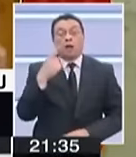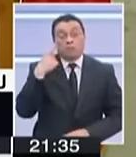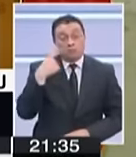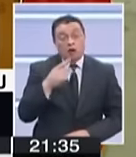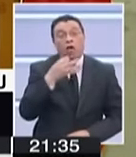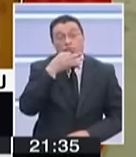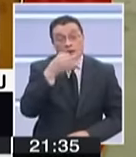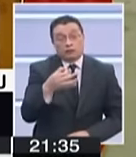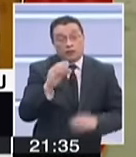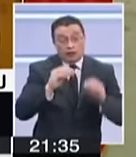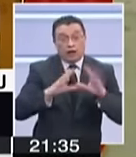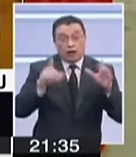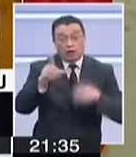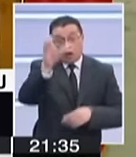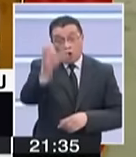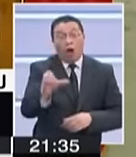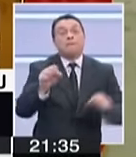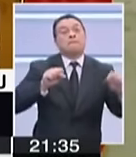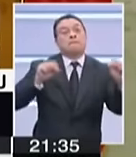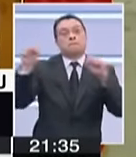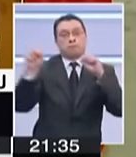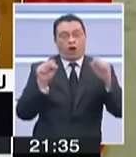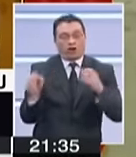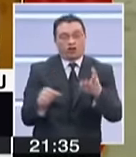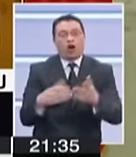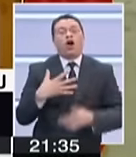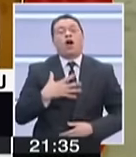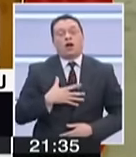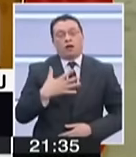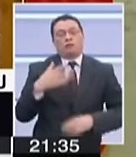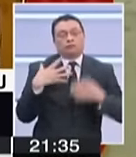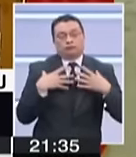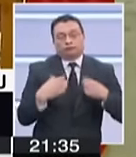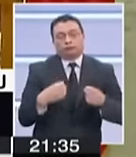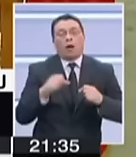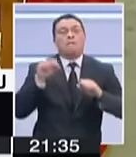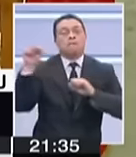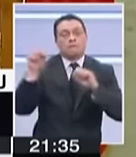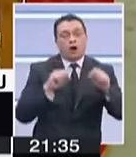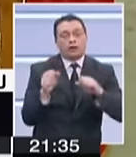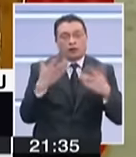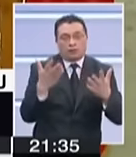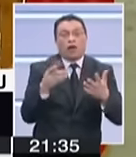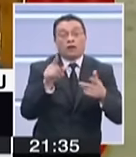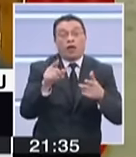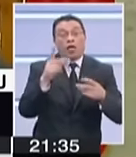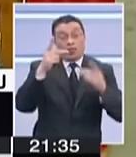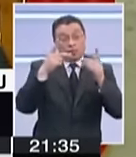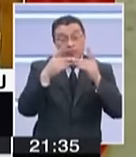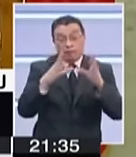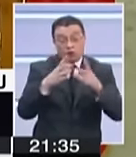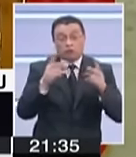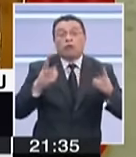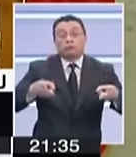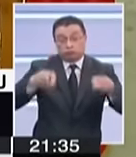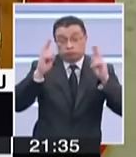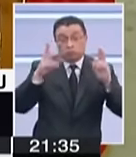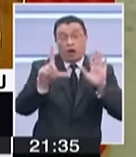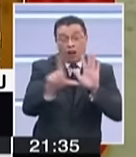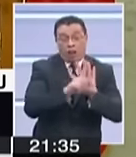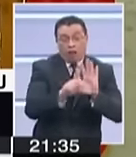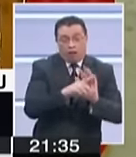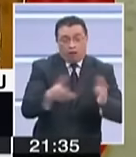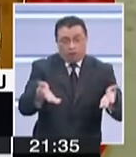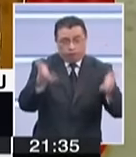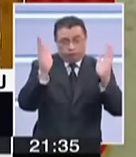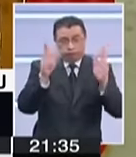claramente, José Miguel Insulza es también un político. Toda la vida siempre ha sido un político y por lo tanto en una democracia es perfectamente legítimo